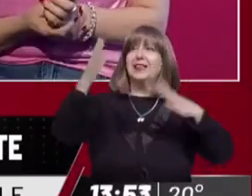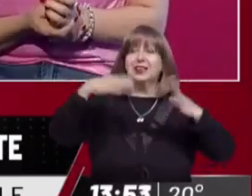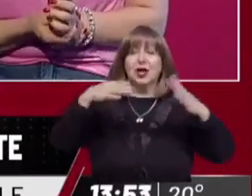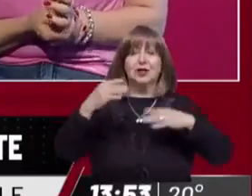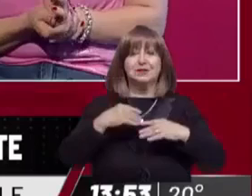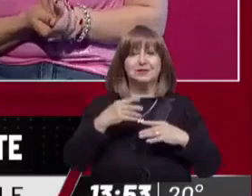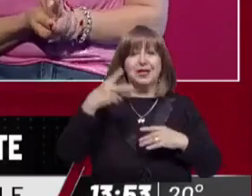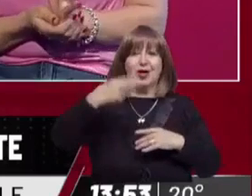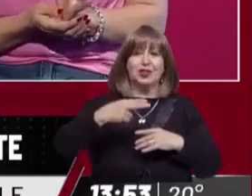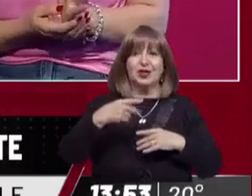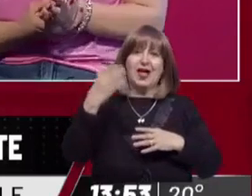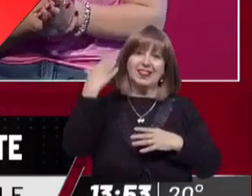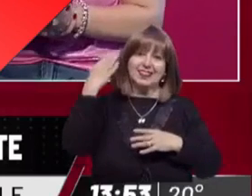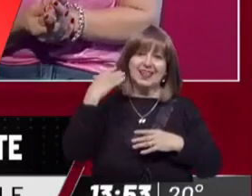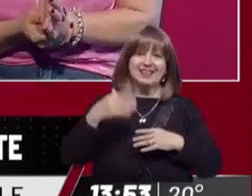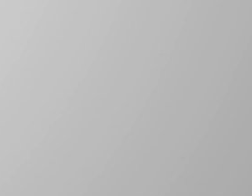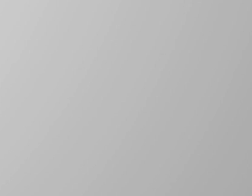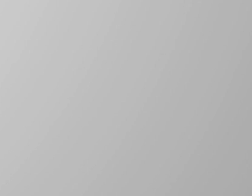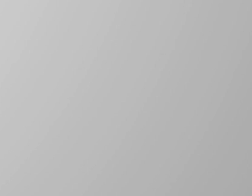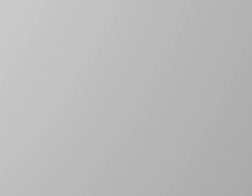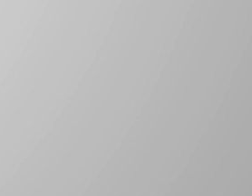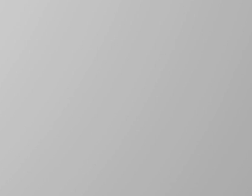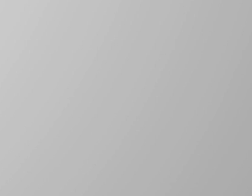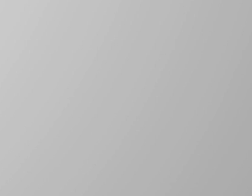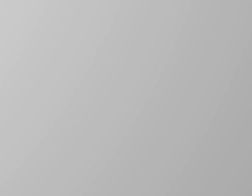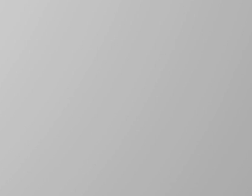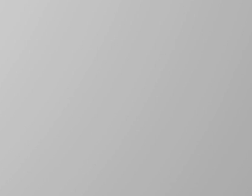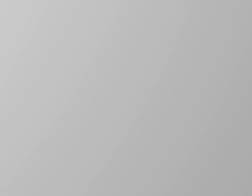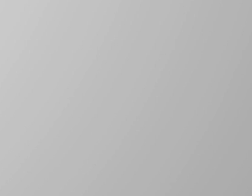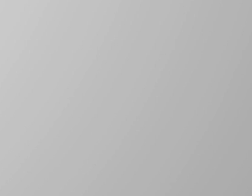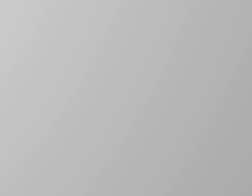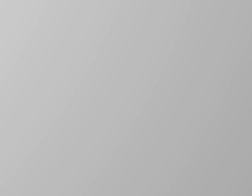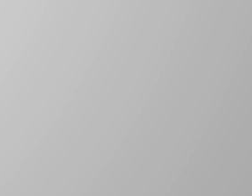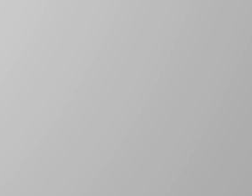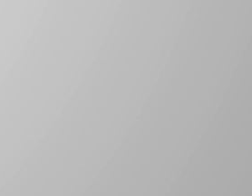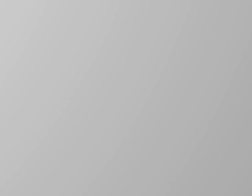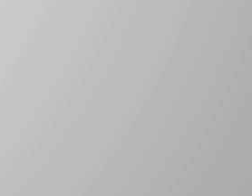atav contempo no se puede ch